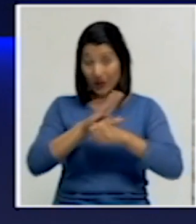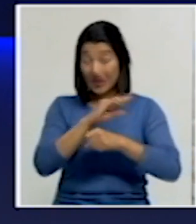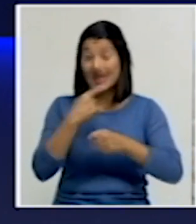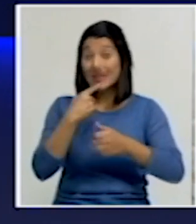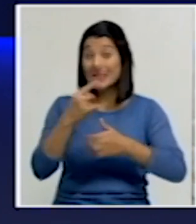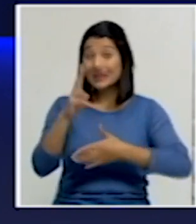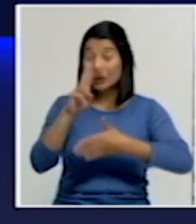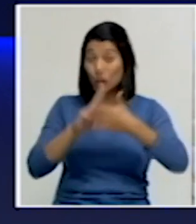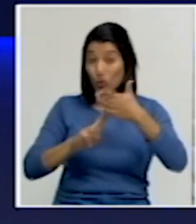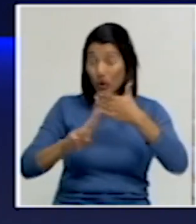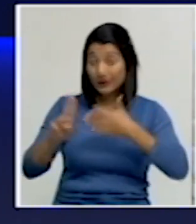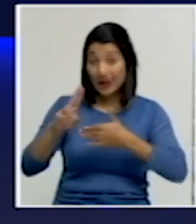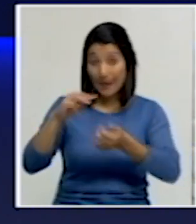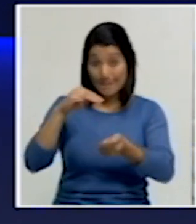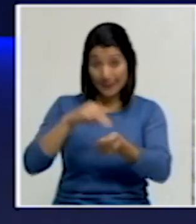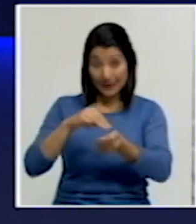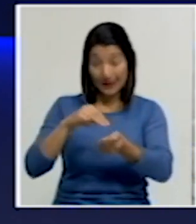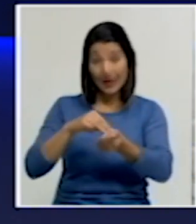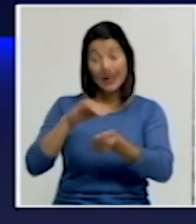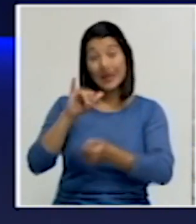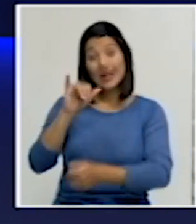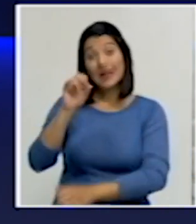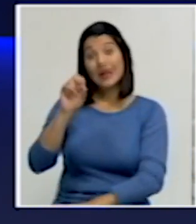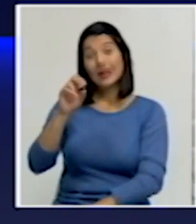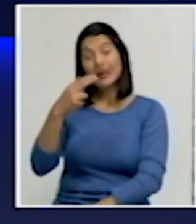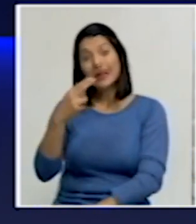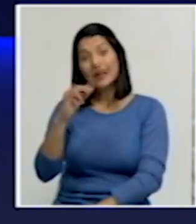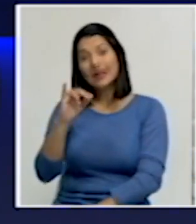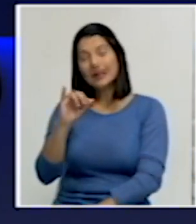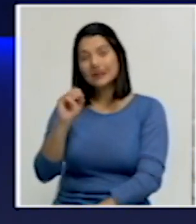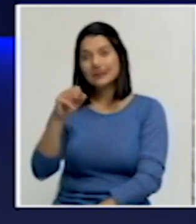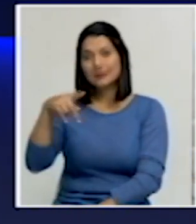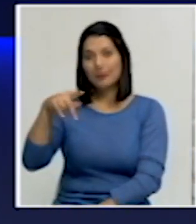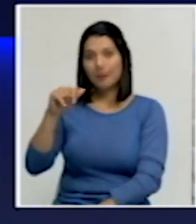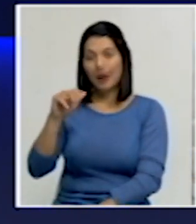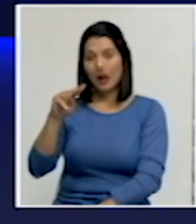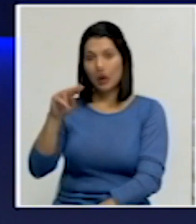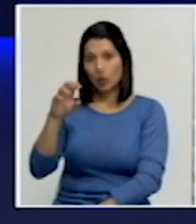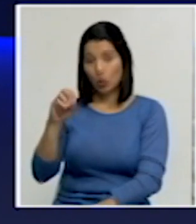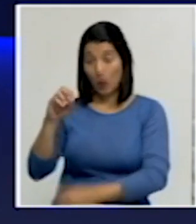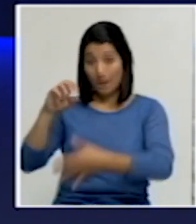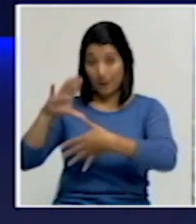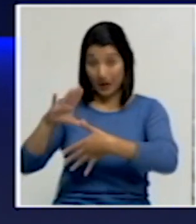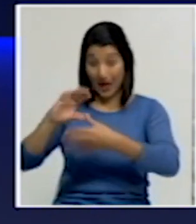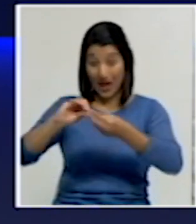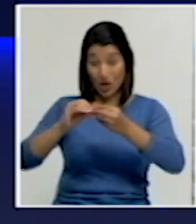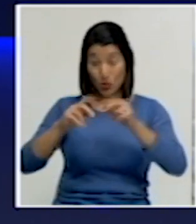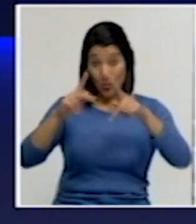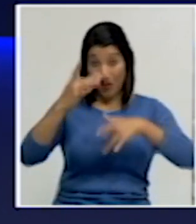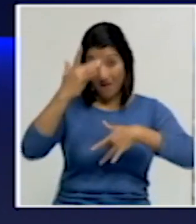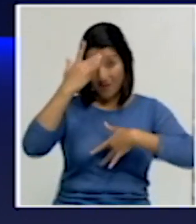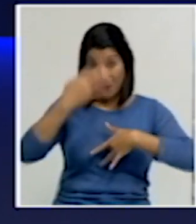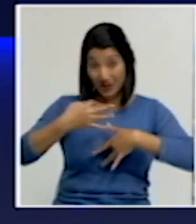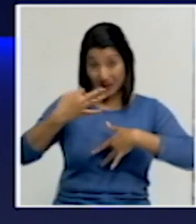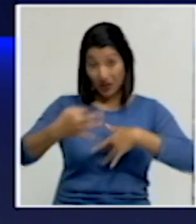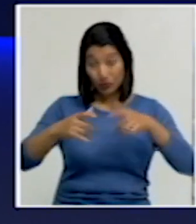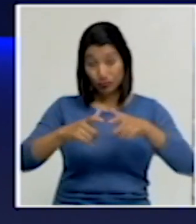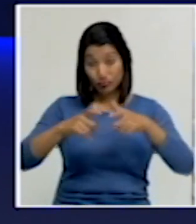Medicina de la Universidad Hispanoamericana, la cantidad de casos diarios aumentó un